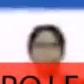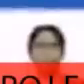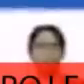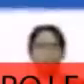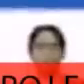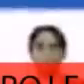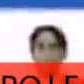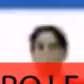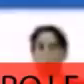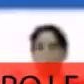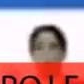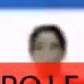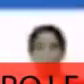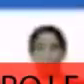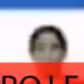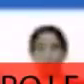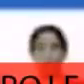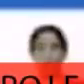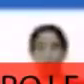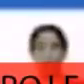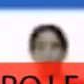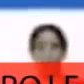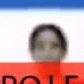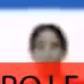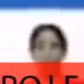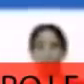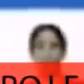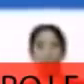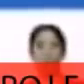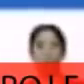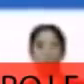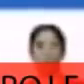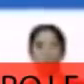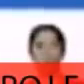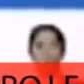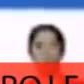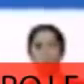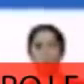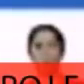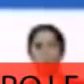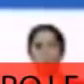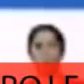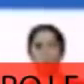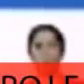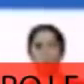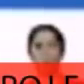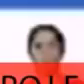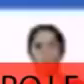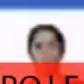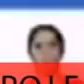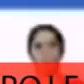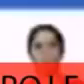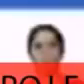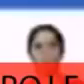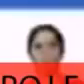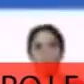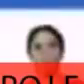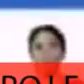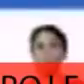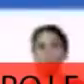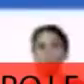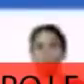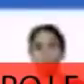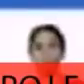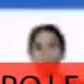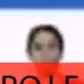la revolución. La revolución va hacia elecciones, ¿ok? La revolución va directamente hacia elecciones.